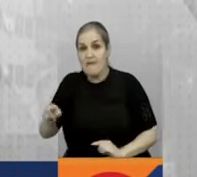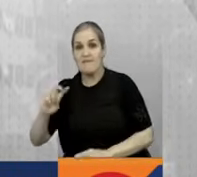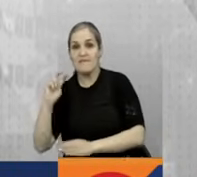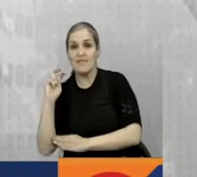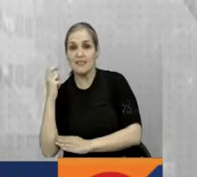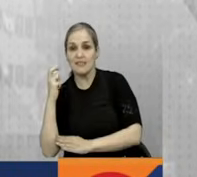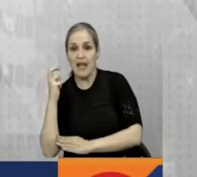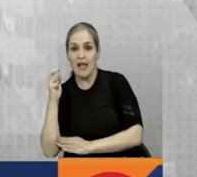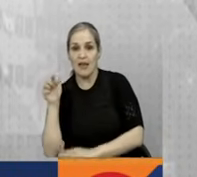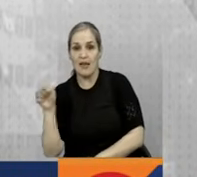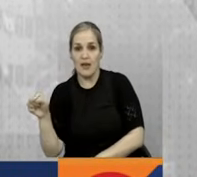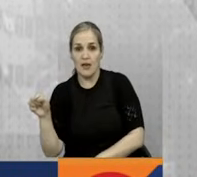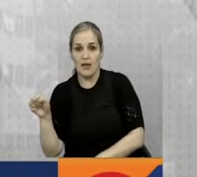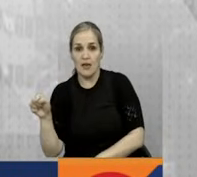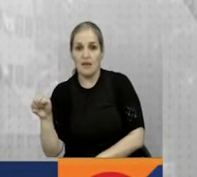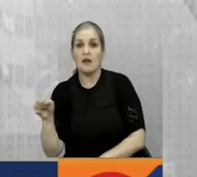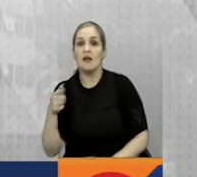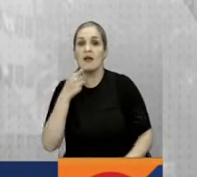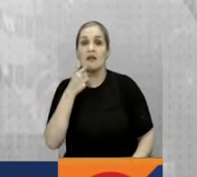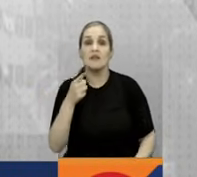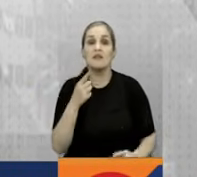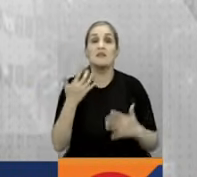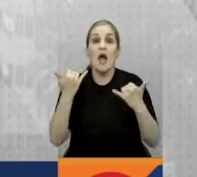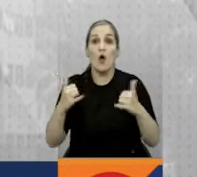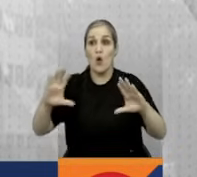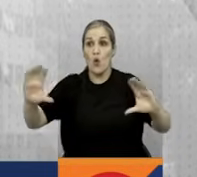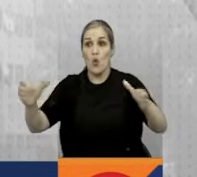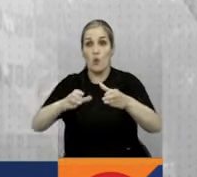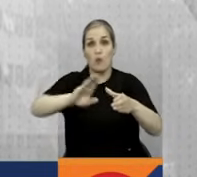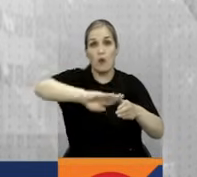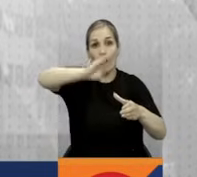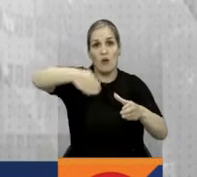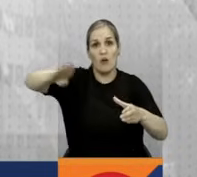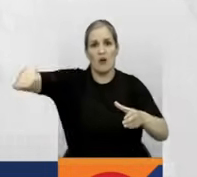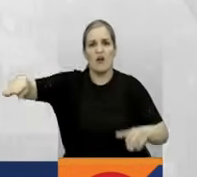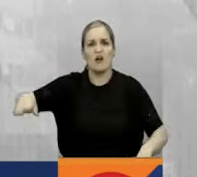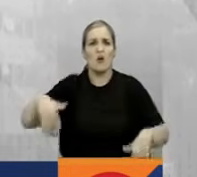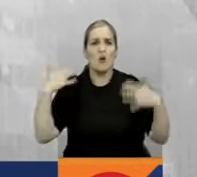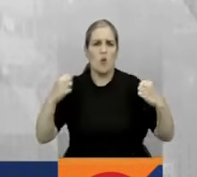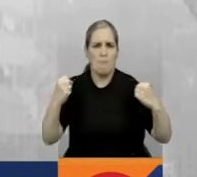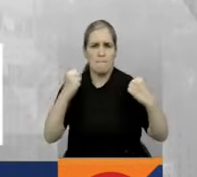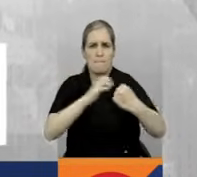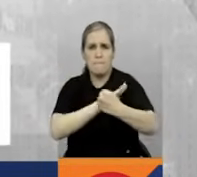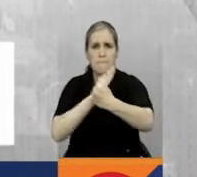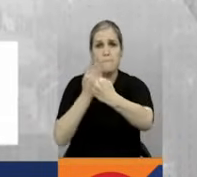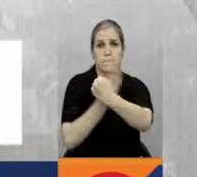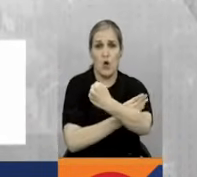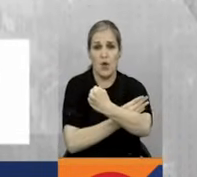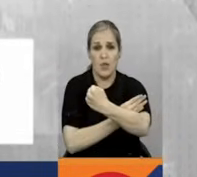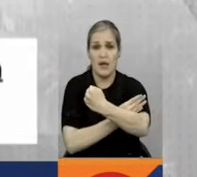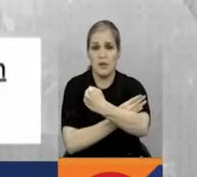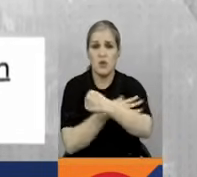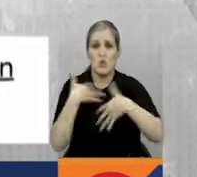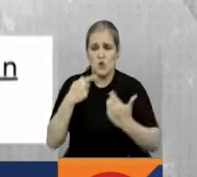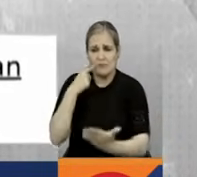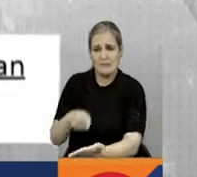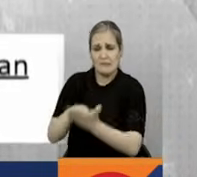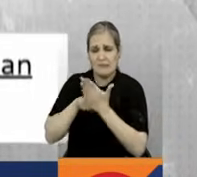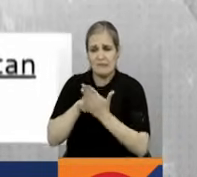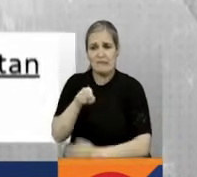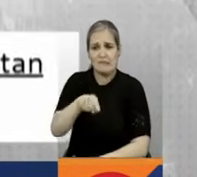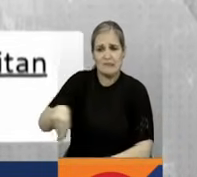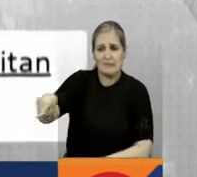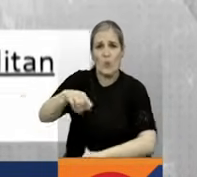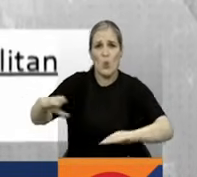reseñó que el poder corruptor de dicha organización criminal era tal que se evidenciaban vínculos